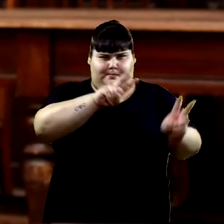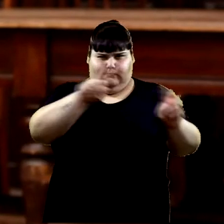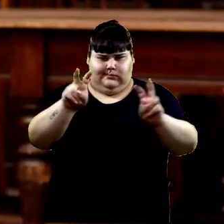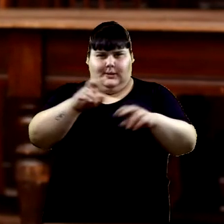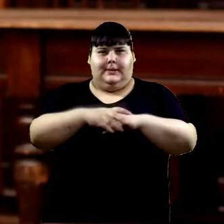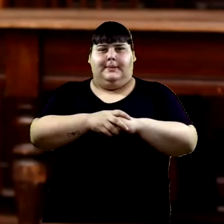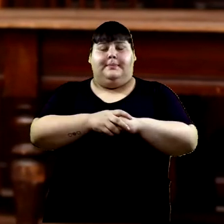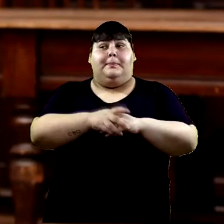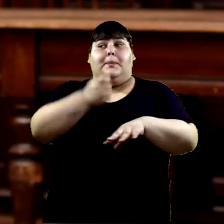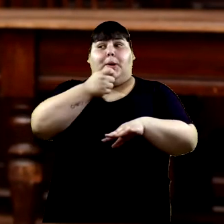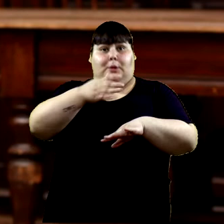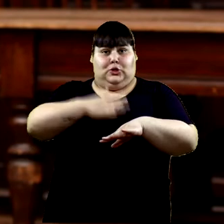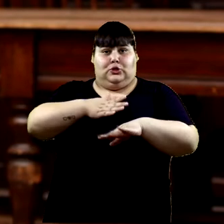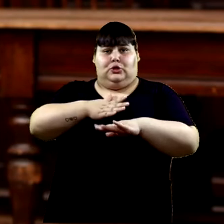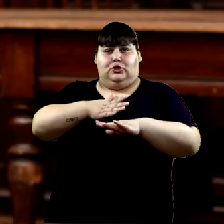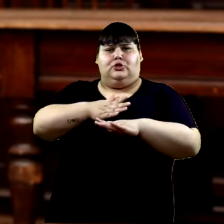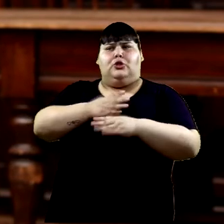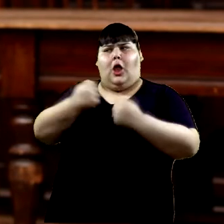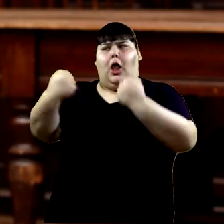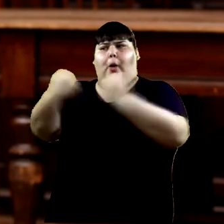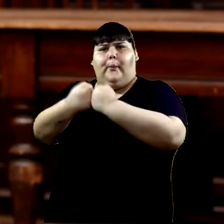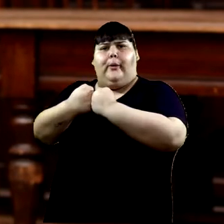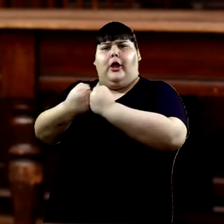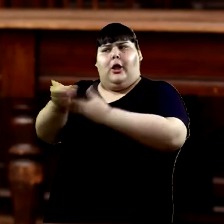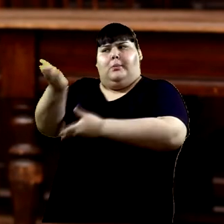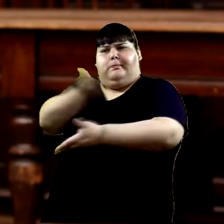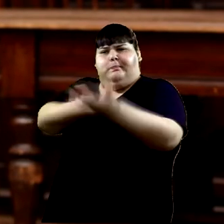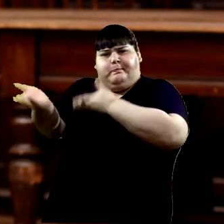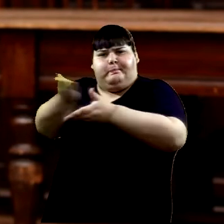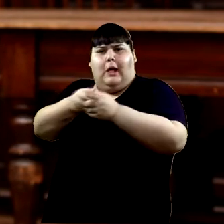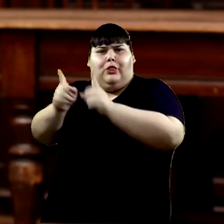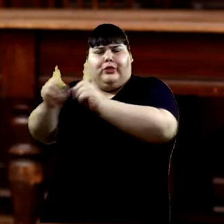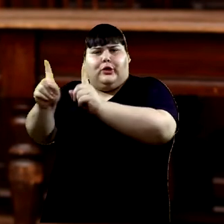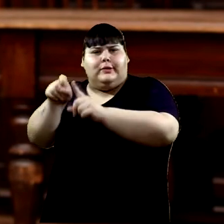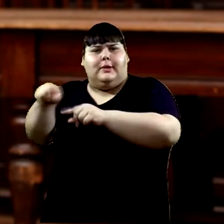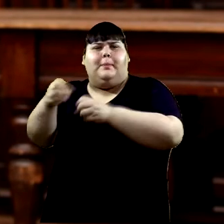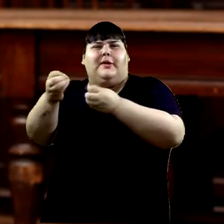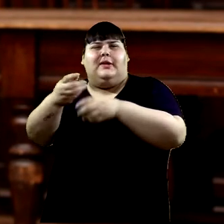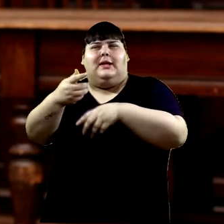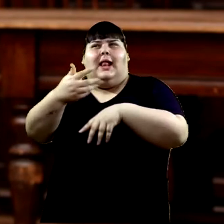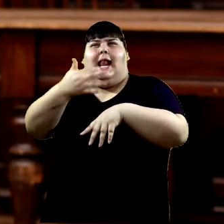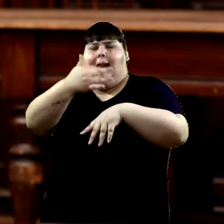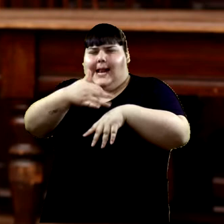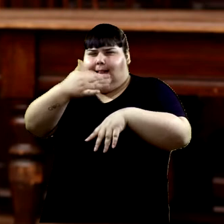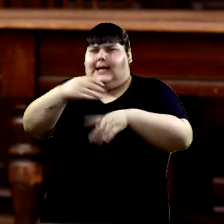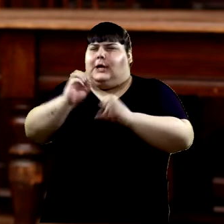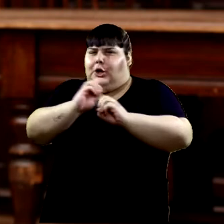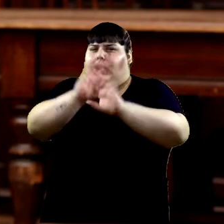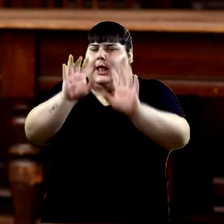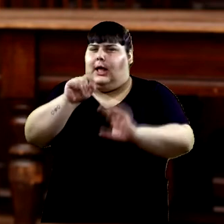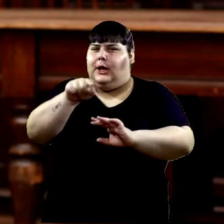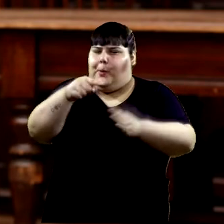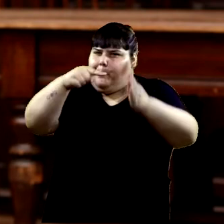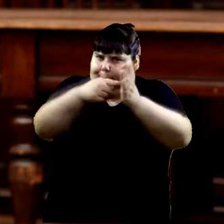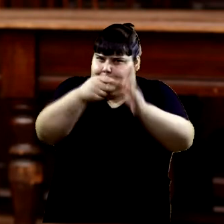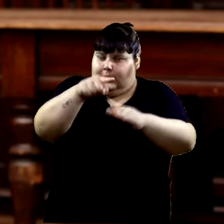la otra cuestión, yo por ejemplo, convido a los docentes, porque hay una cosa que tengo muy claro,